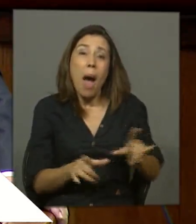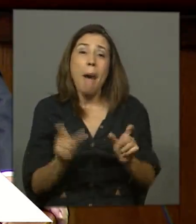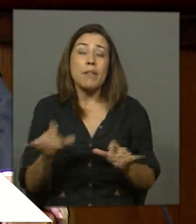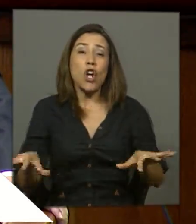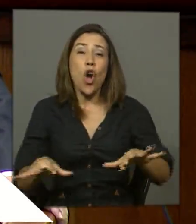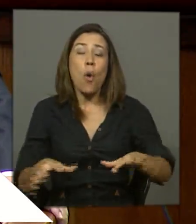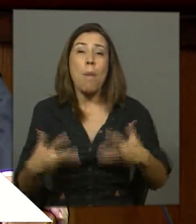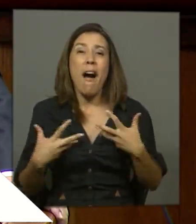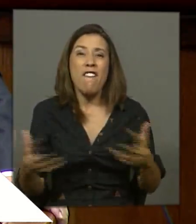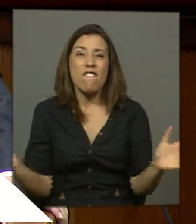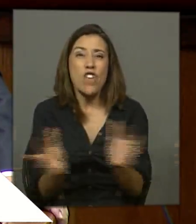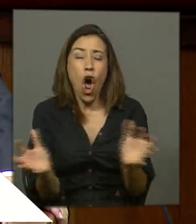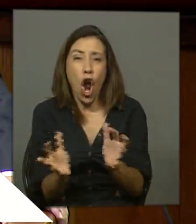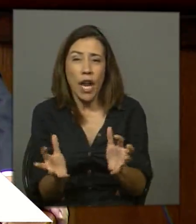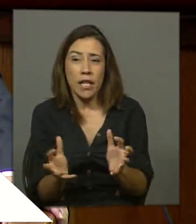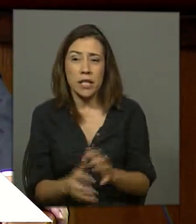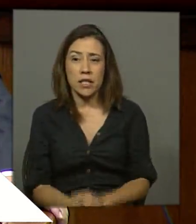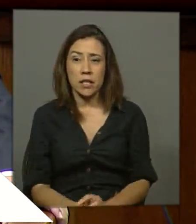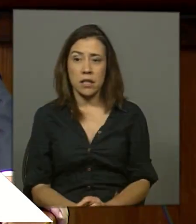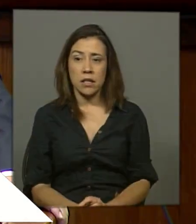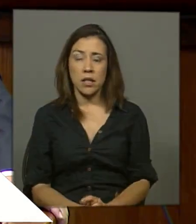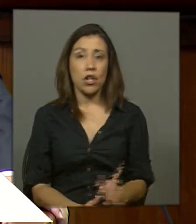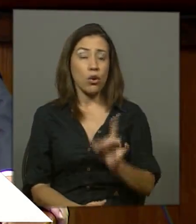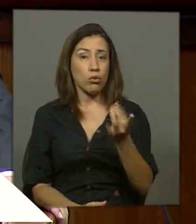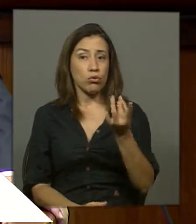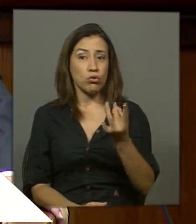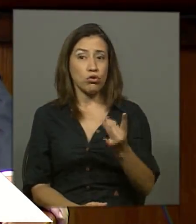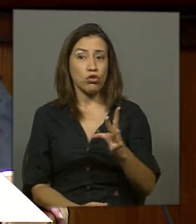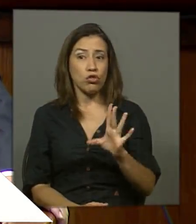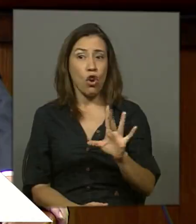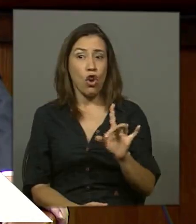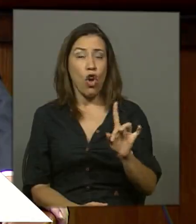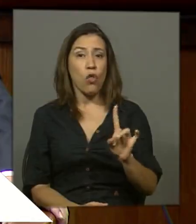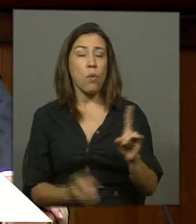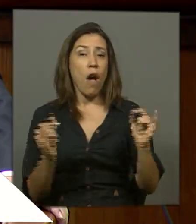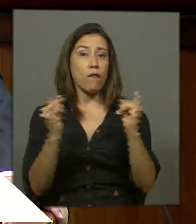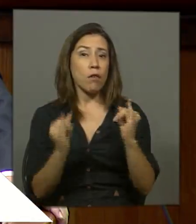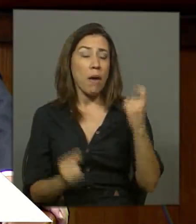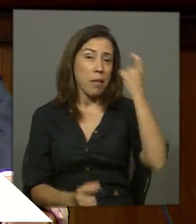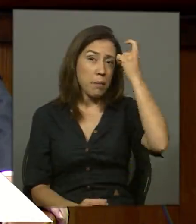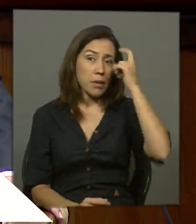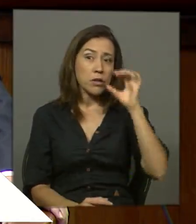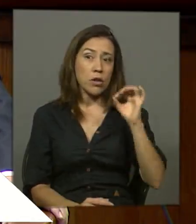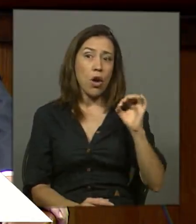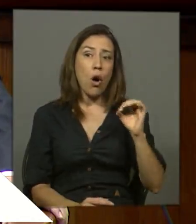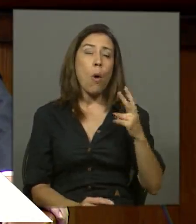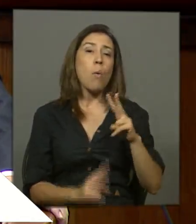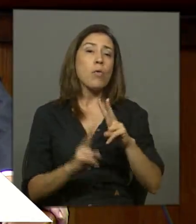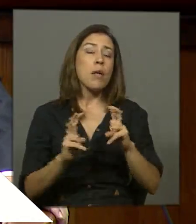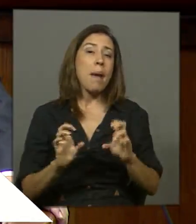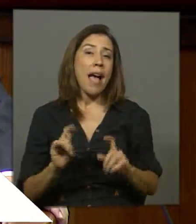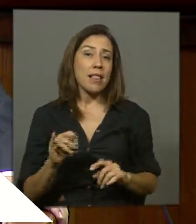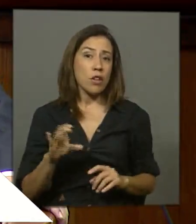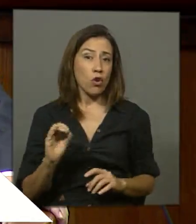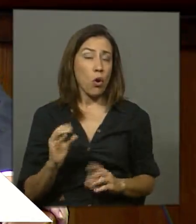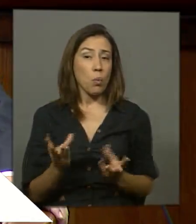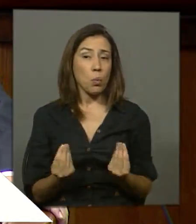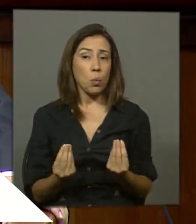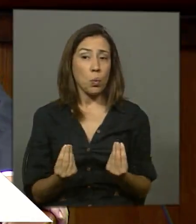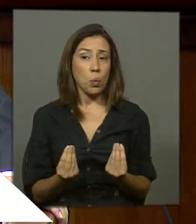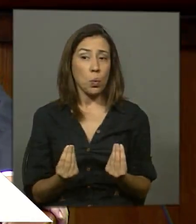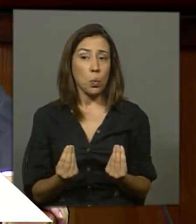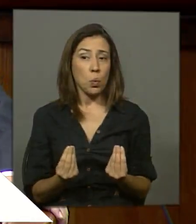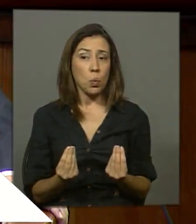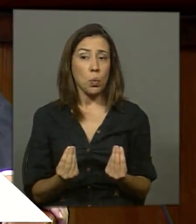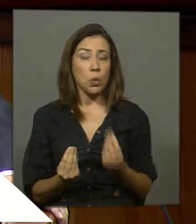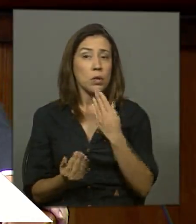la violencia que no son solo de una determinada creencia ni un determinado origen étnico muchos muchos